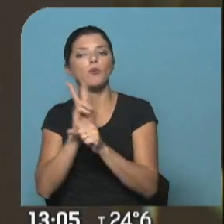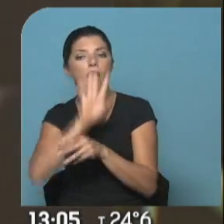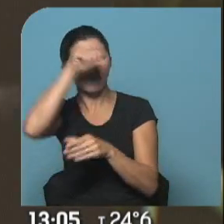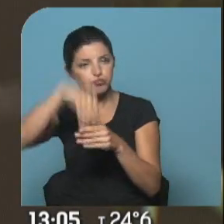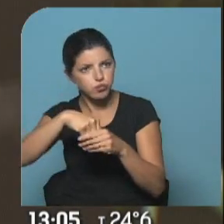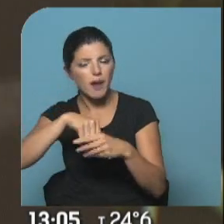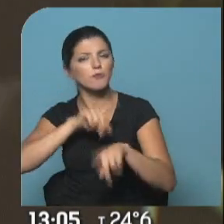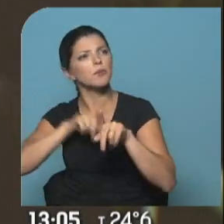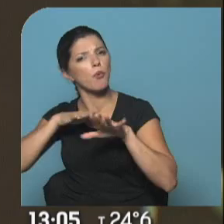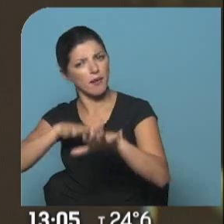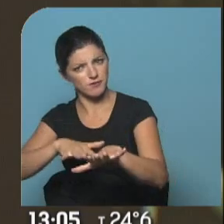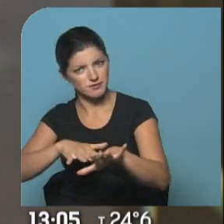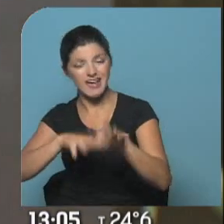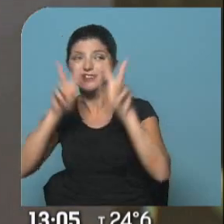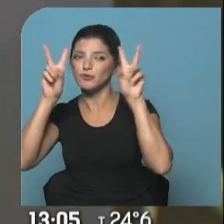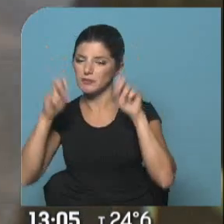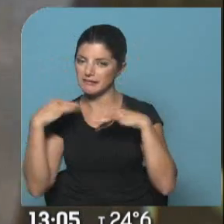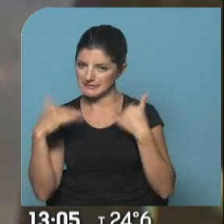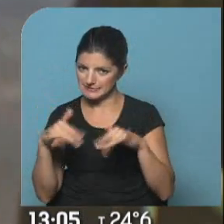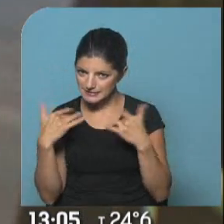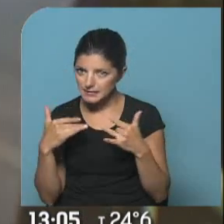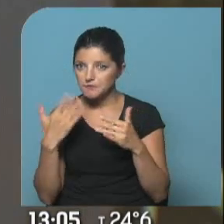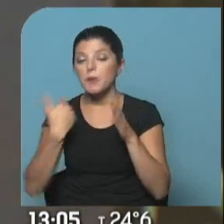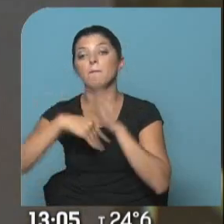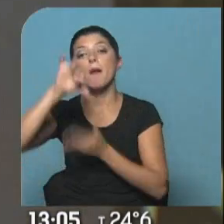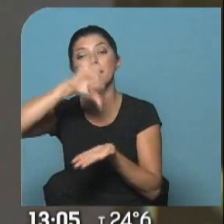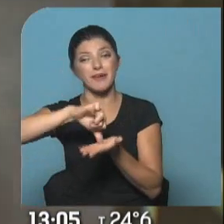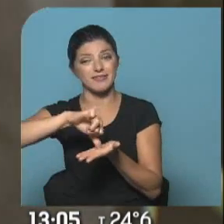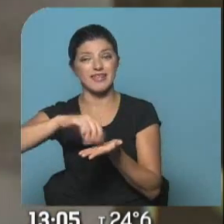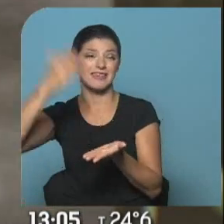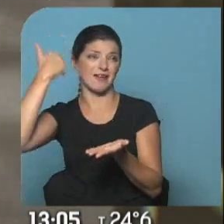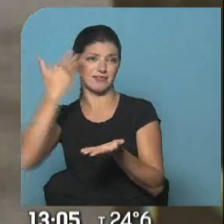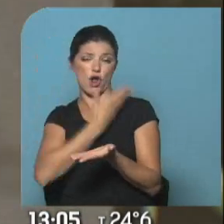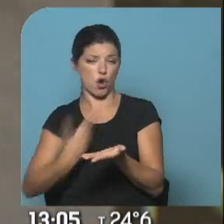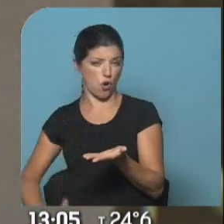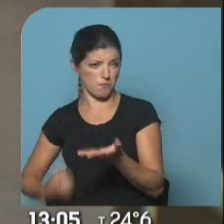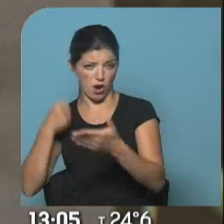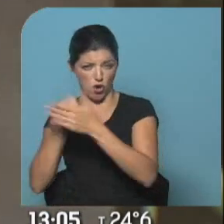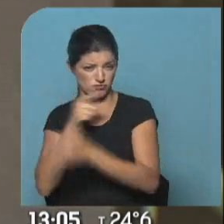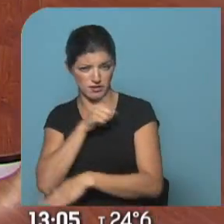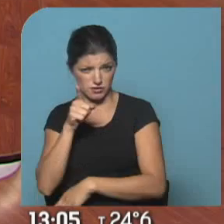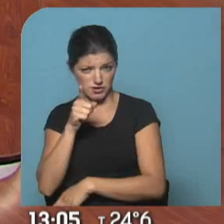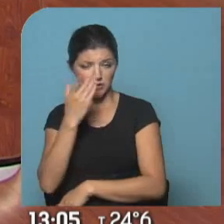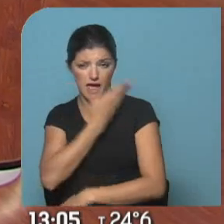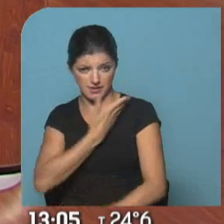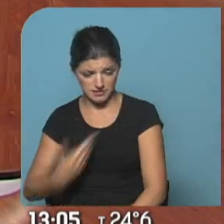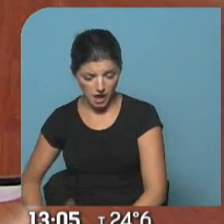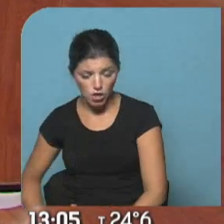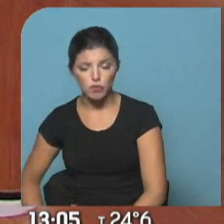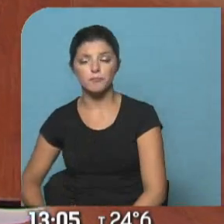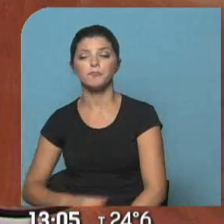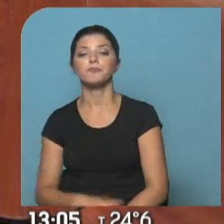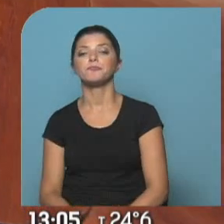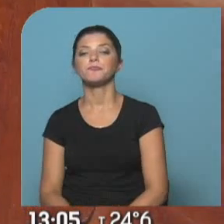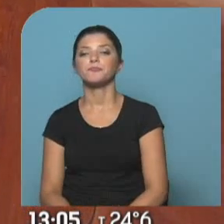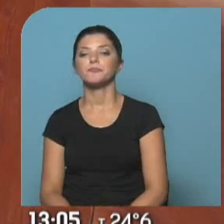manifestaciones y demás, que es un tema muy sensible, sobre todo para los países que hemos sufrido golpes de Estado. Y en las reformas de defensa siempre está latente